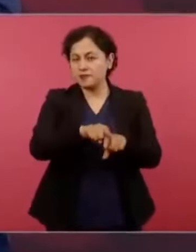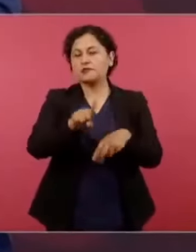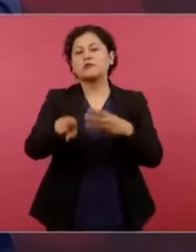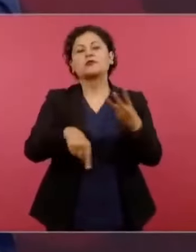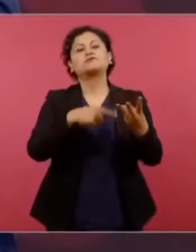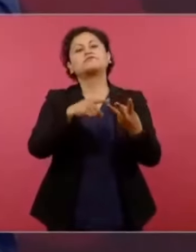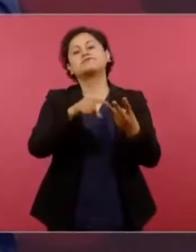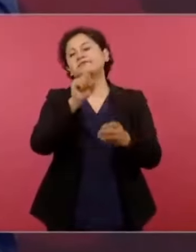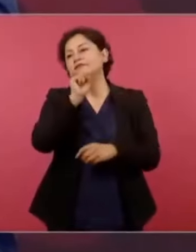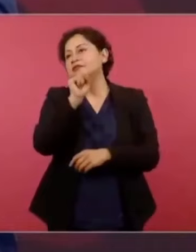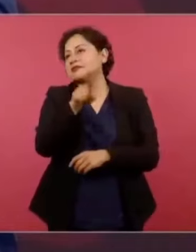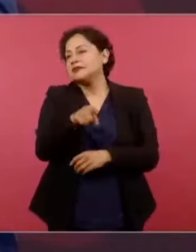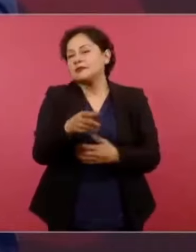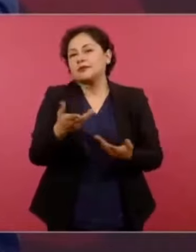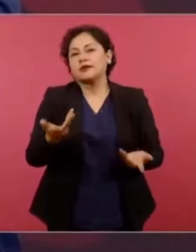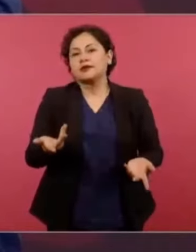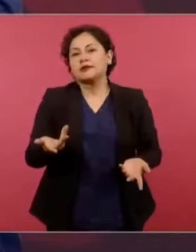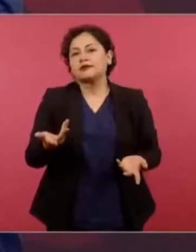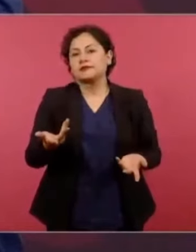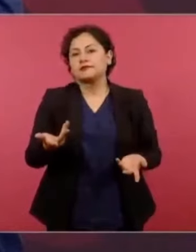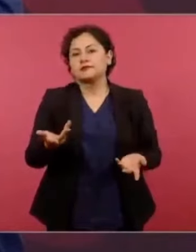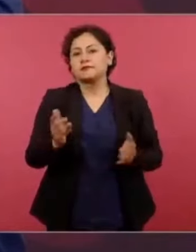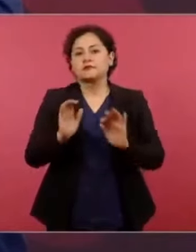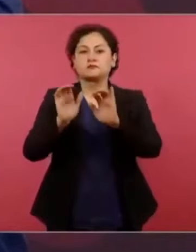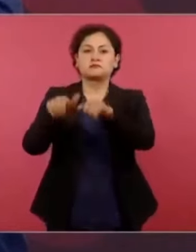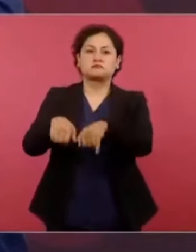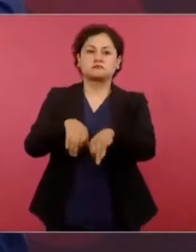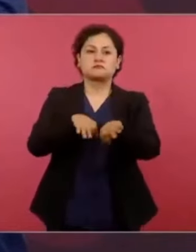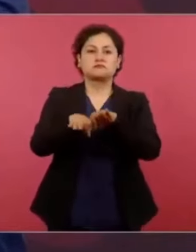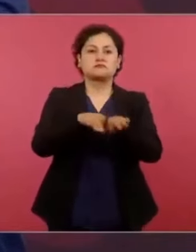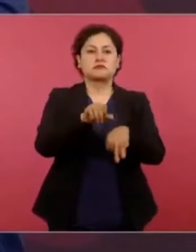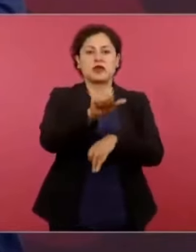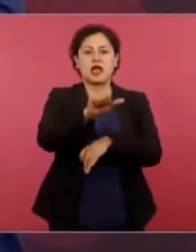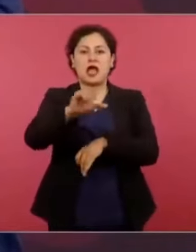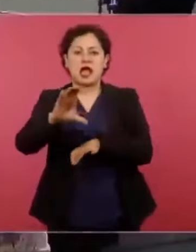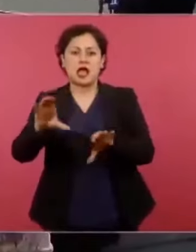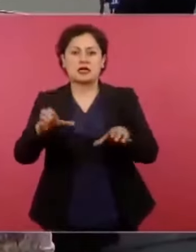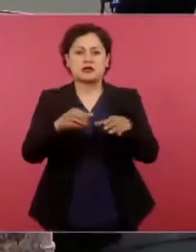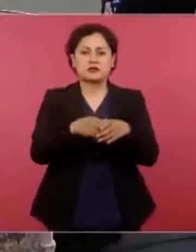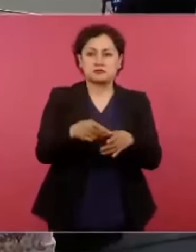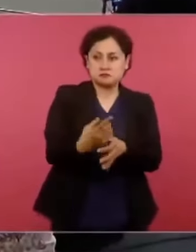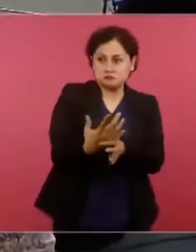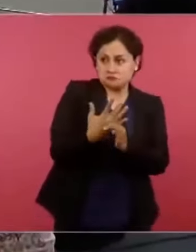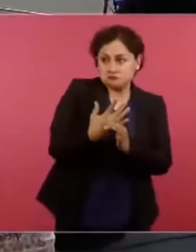pertenecen a una sociedad civil, son independientes